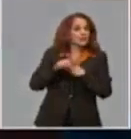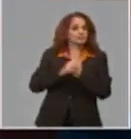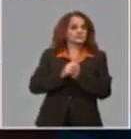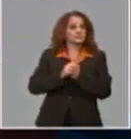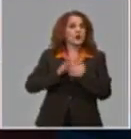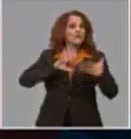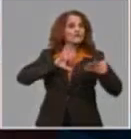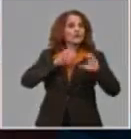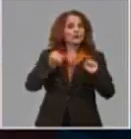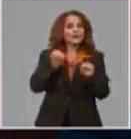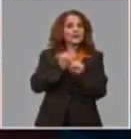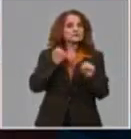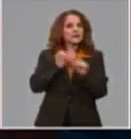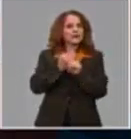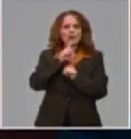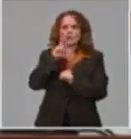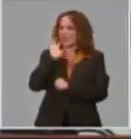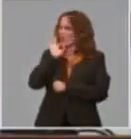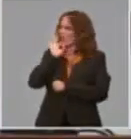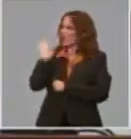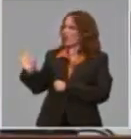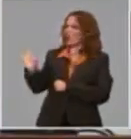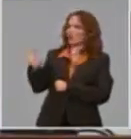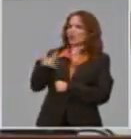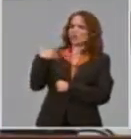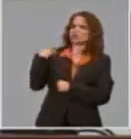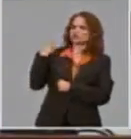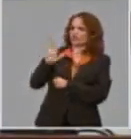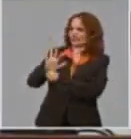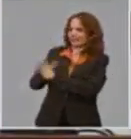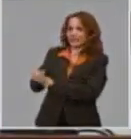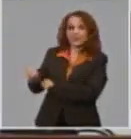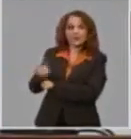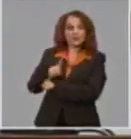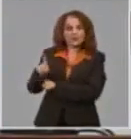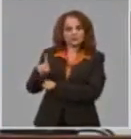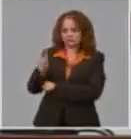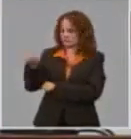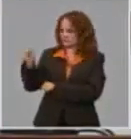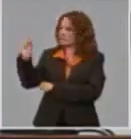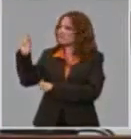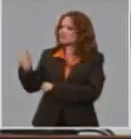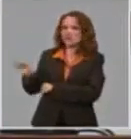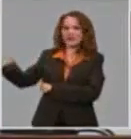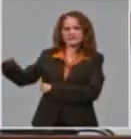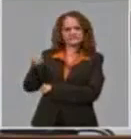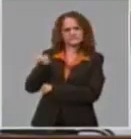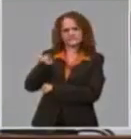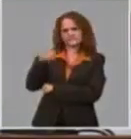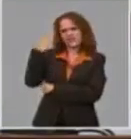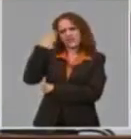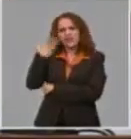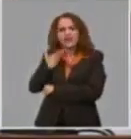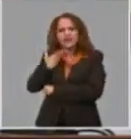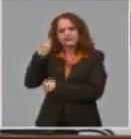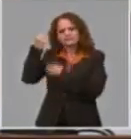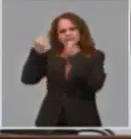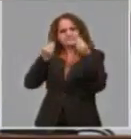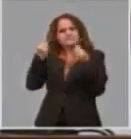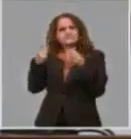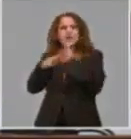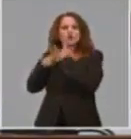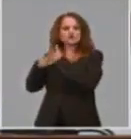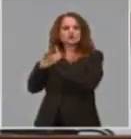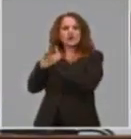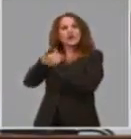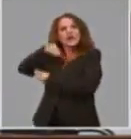no es de abusar, dar la posibilidad de que la gente, entendiendo su error, cambie de actuación.